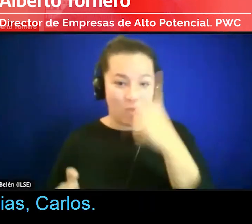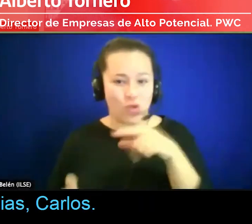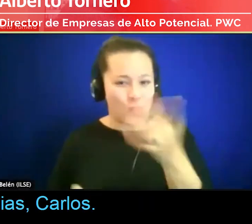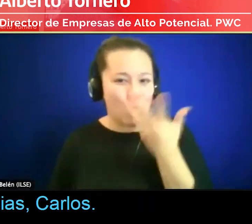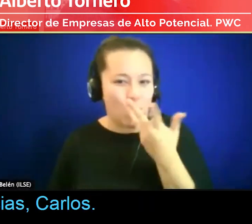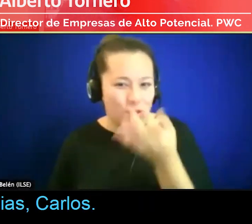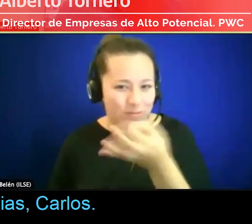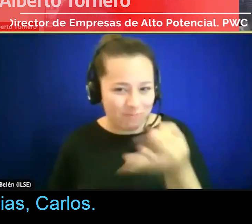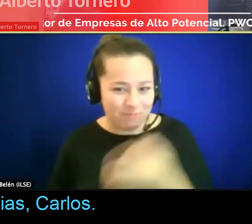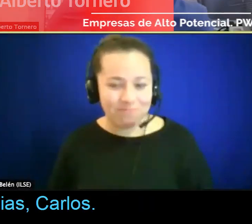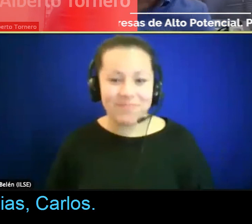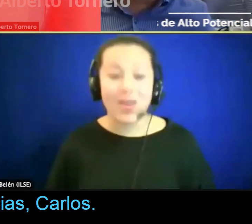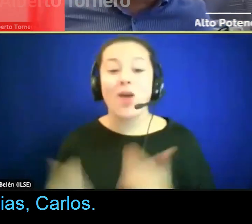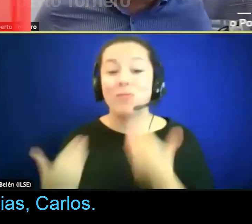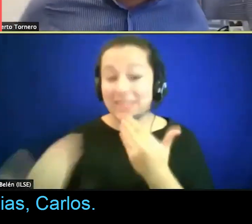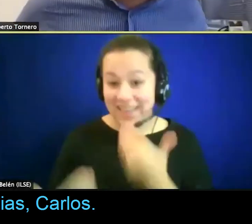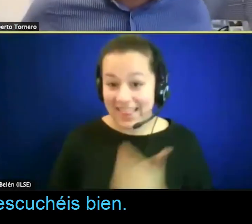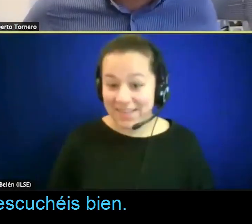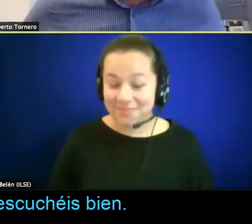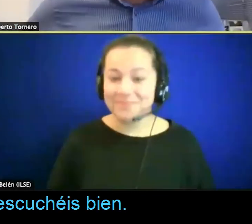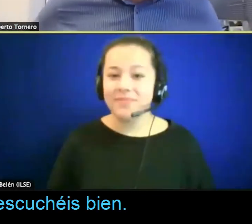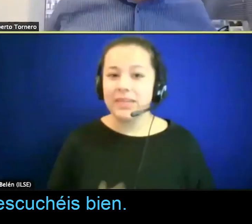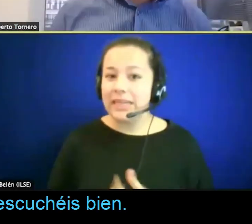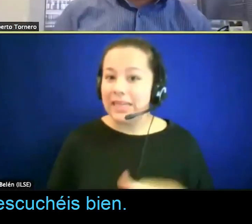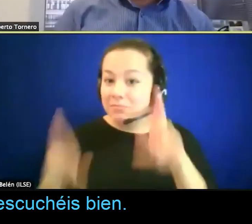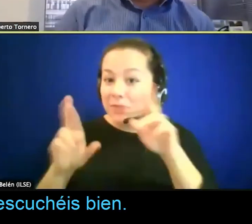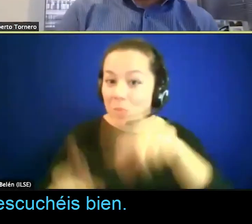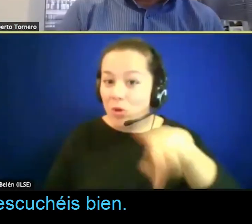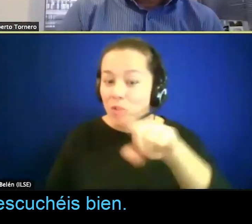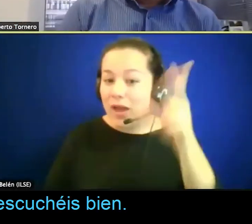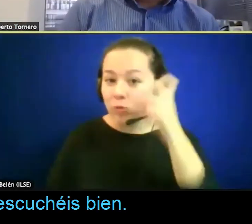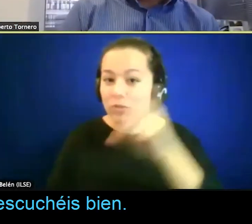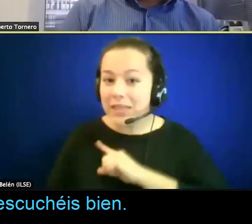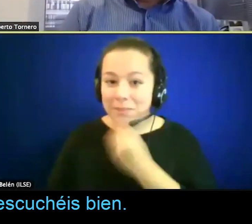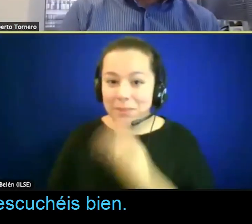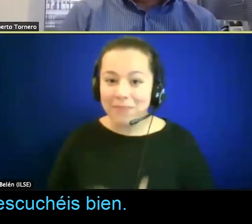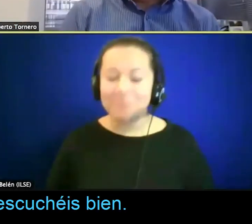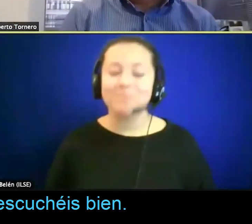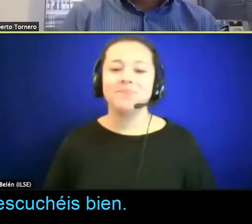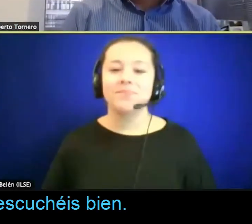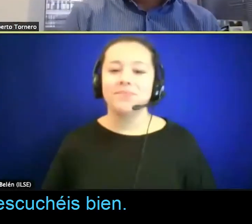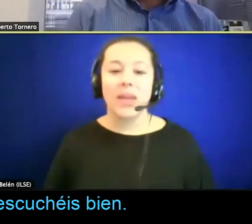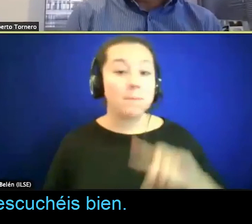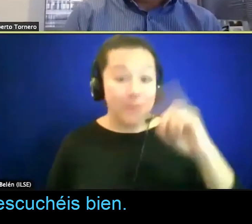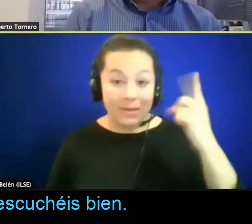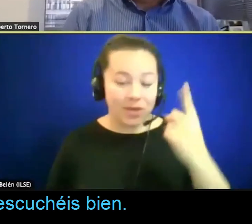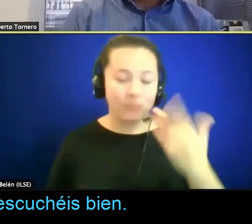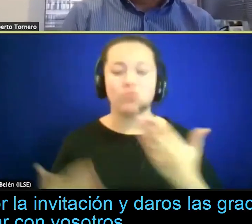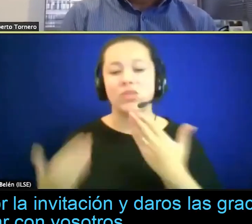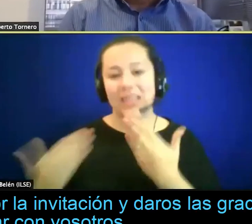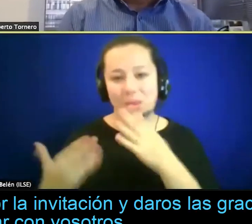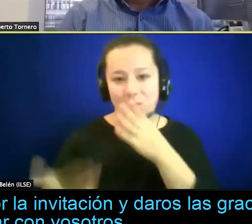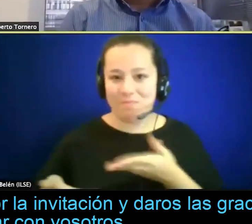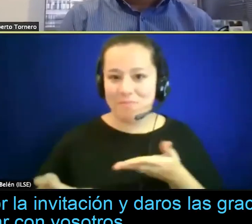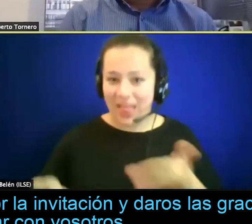Muchas gracias, Carlos. Espero que me escuchéis bien. Lo primero es daros las gracias por la